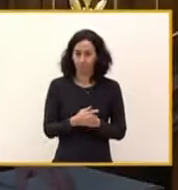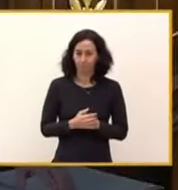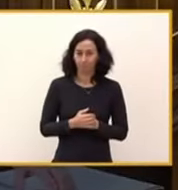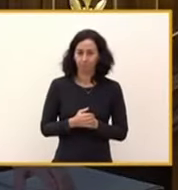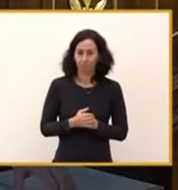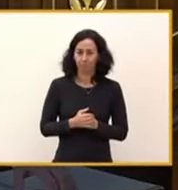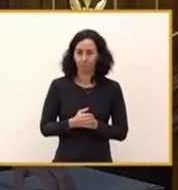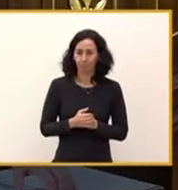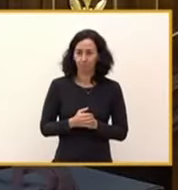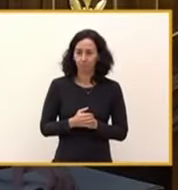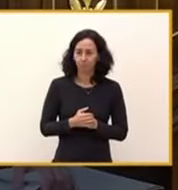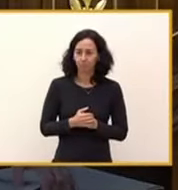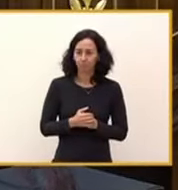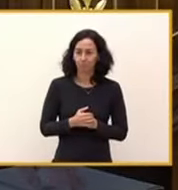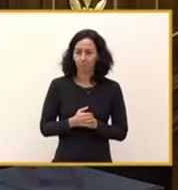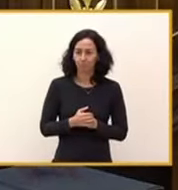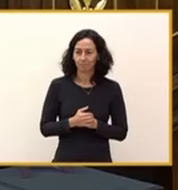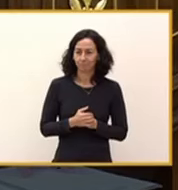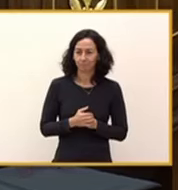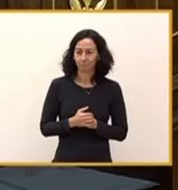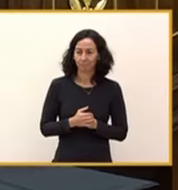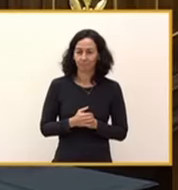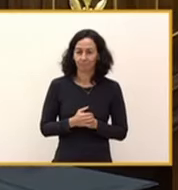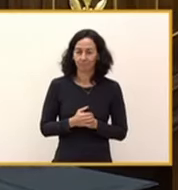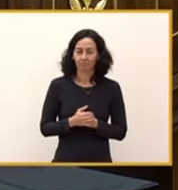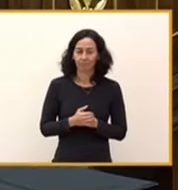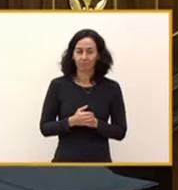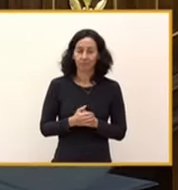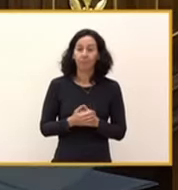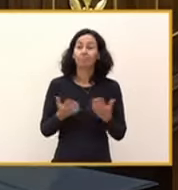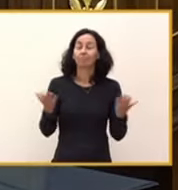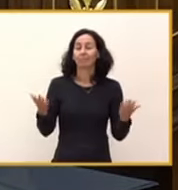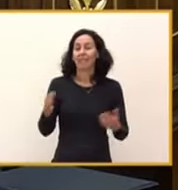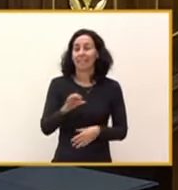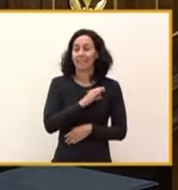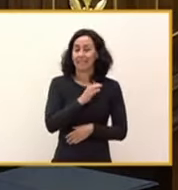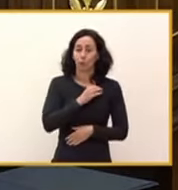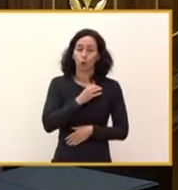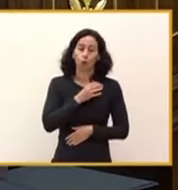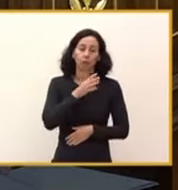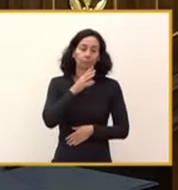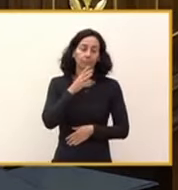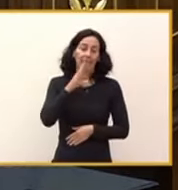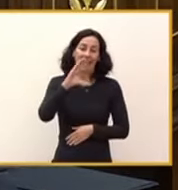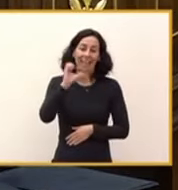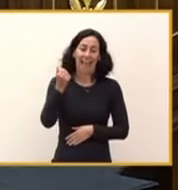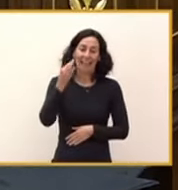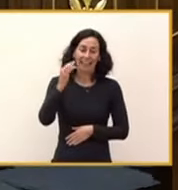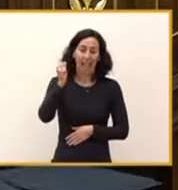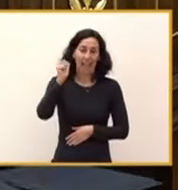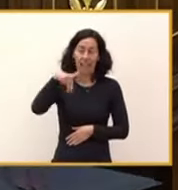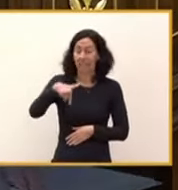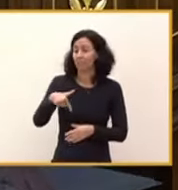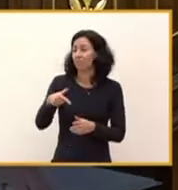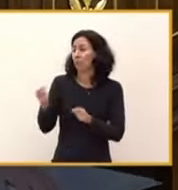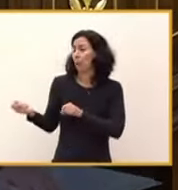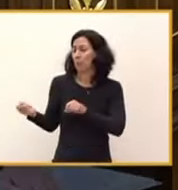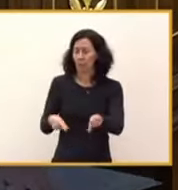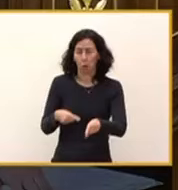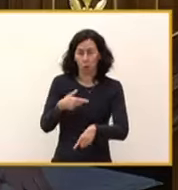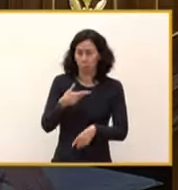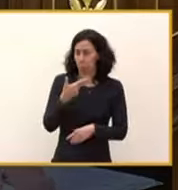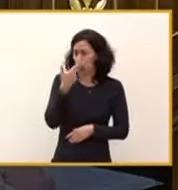dónde cabe el currículum de Begoña, machote? Es que de verdad. Pero ahora mucha ¿Y el gente... de Coldo dónde cabe? ¿Y el de Ábalos dónde cabe? ¿Y